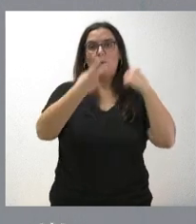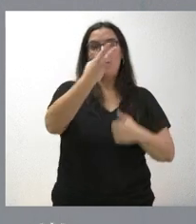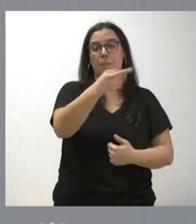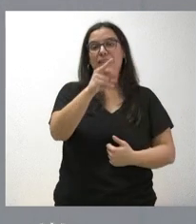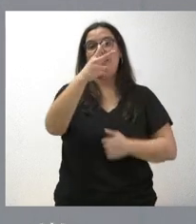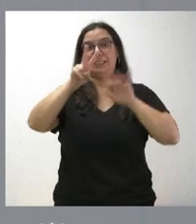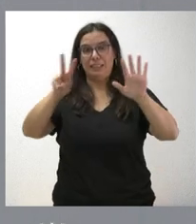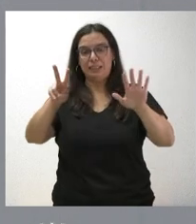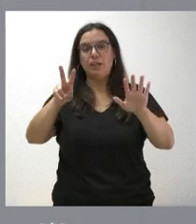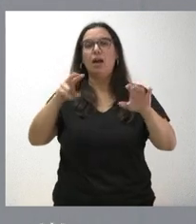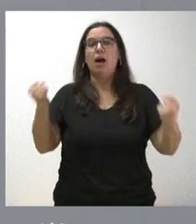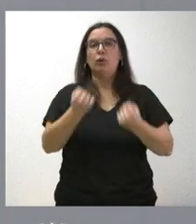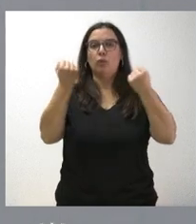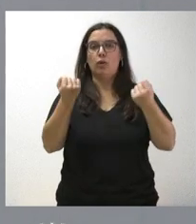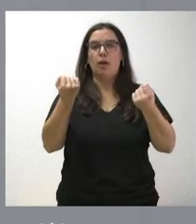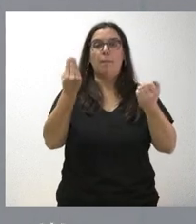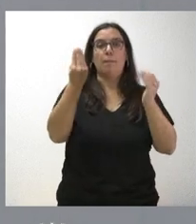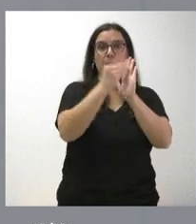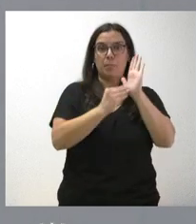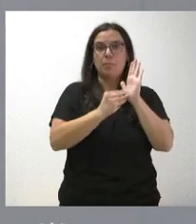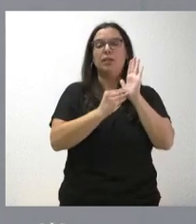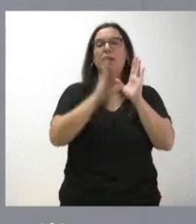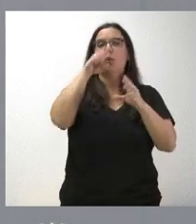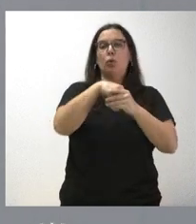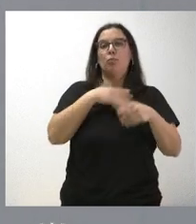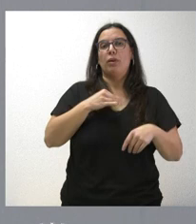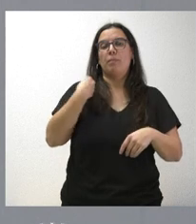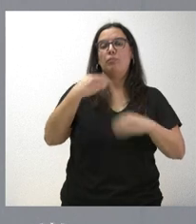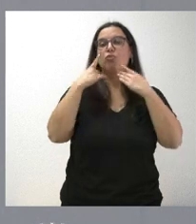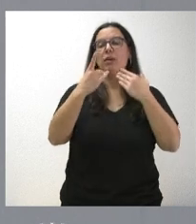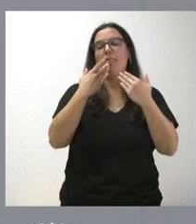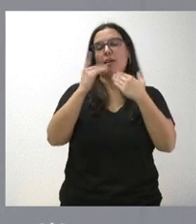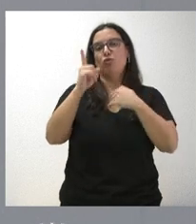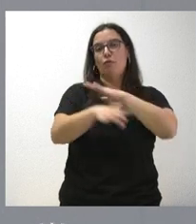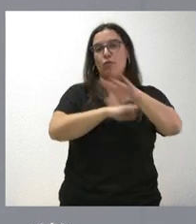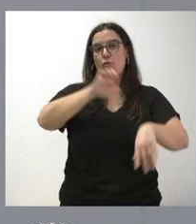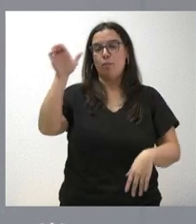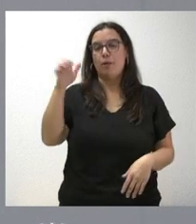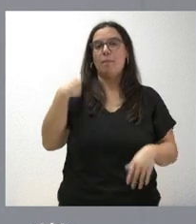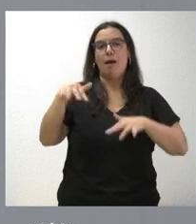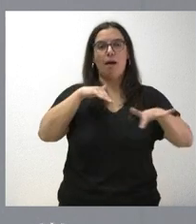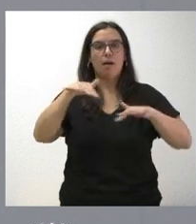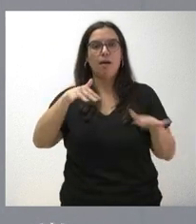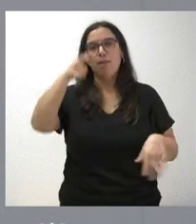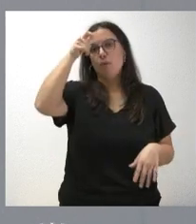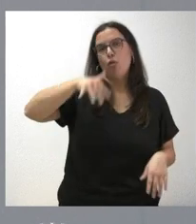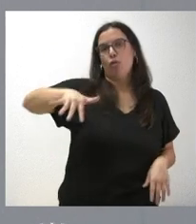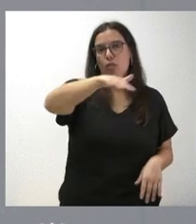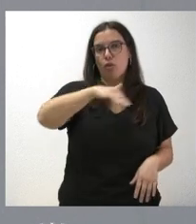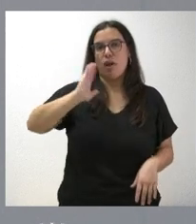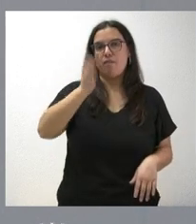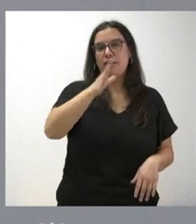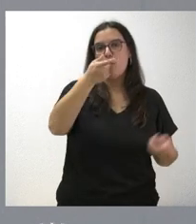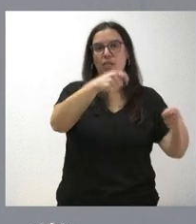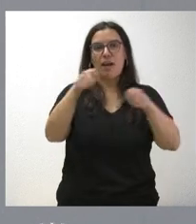actuaciones ya solo financiadas con fondos europeos para la dinamización de estas zonas afectadas por el